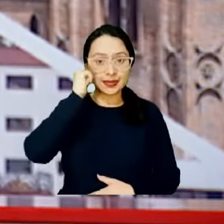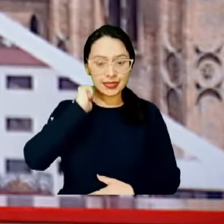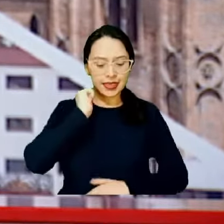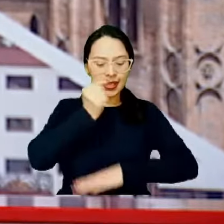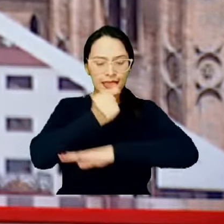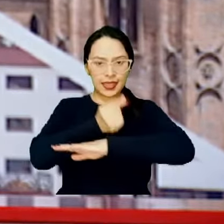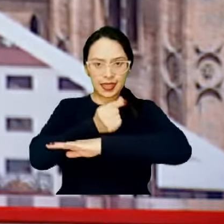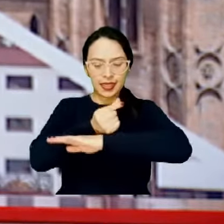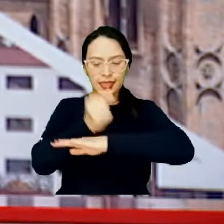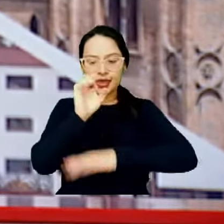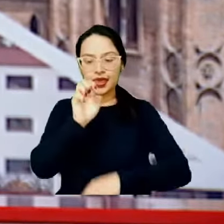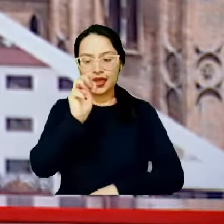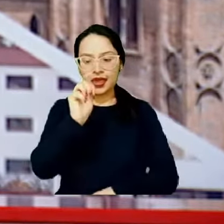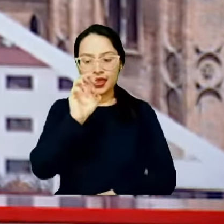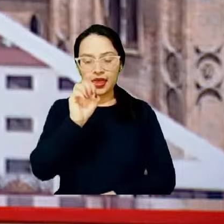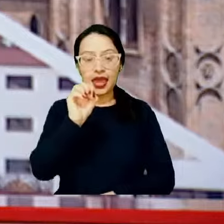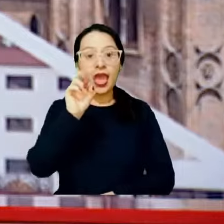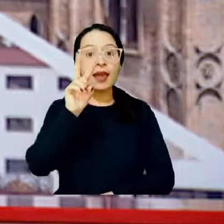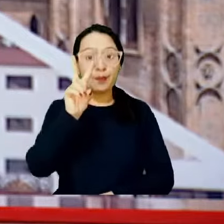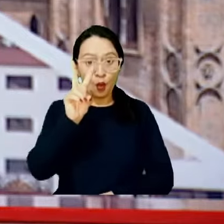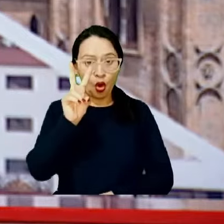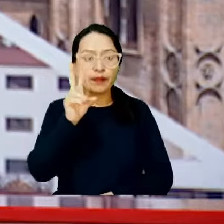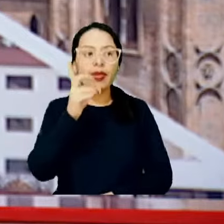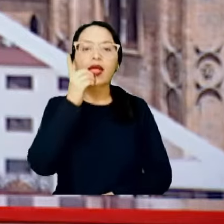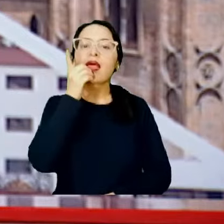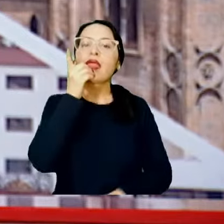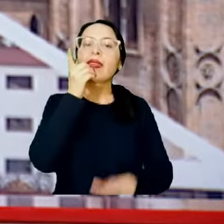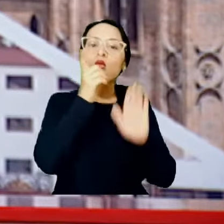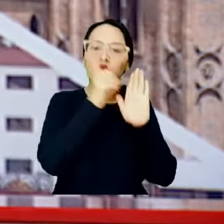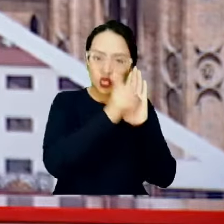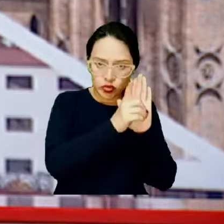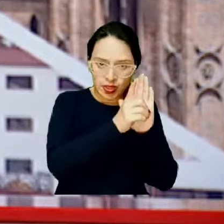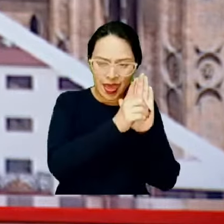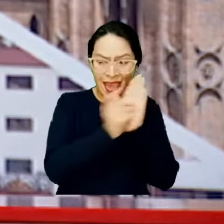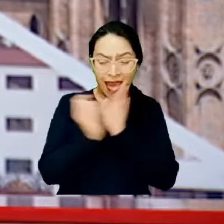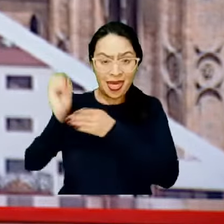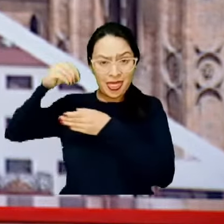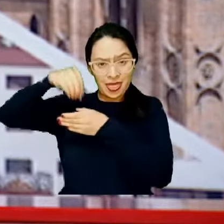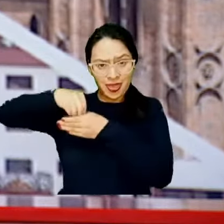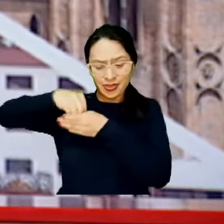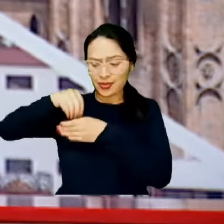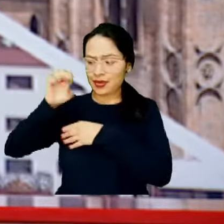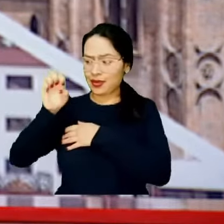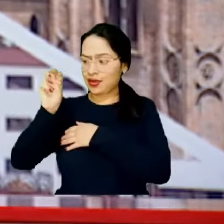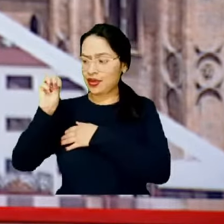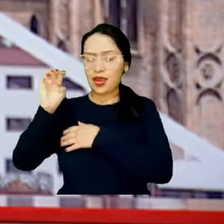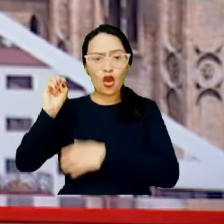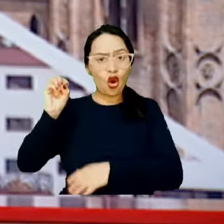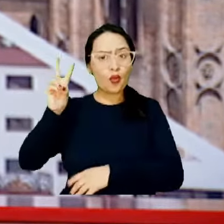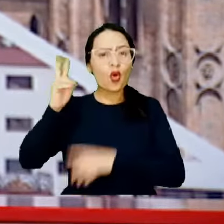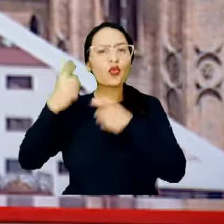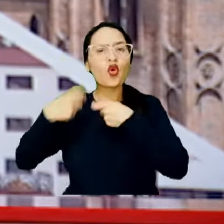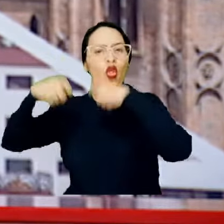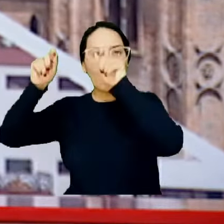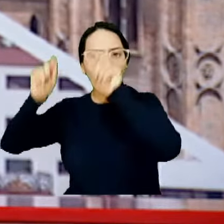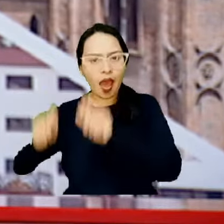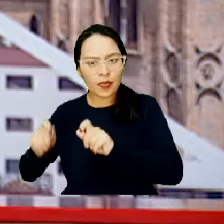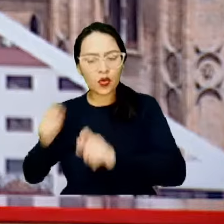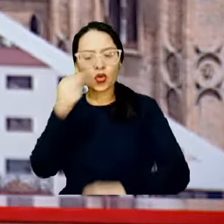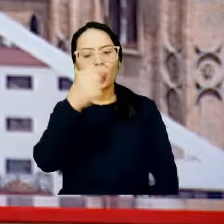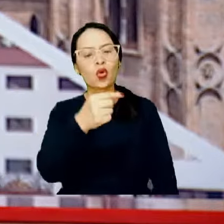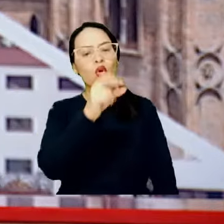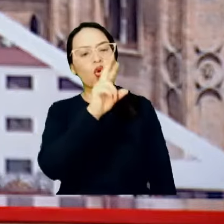pero ayer con nombres y apellidos y quienes estarían involucrados, lo ha dicho, en el caso Grúas, en donde pues recordemos también lo